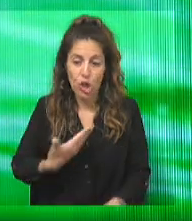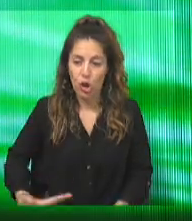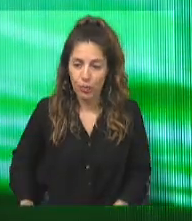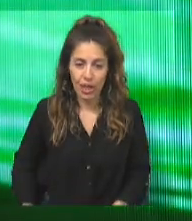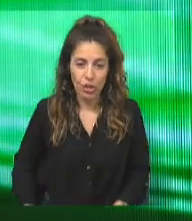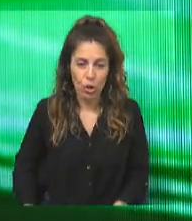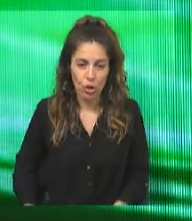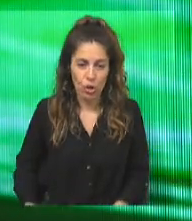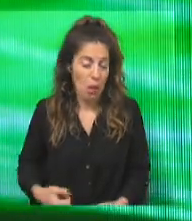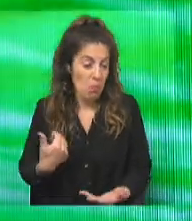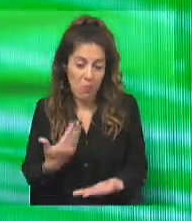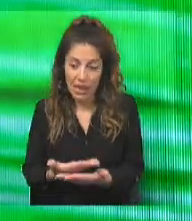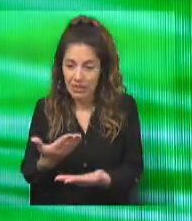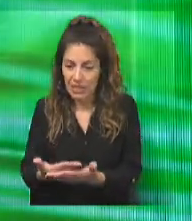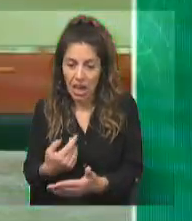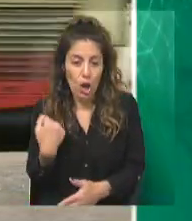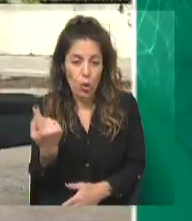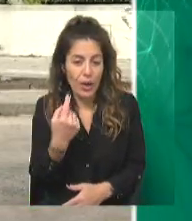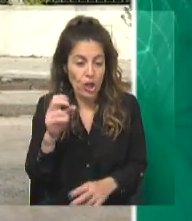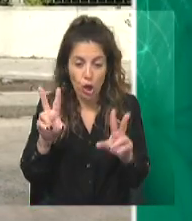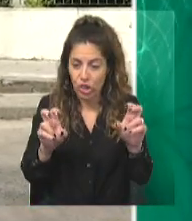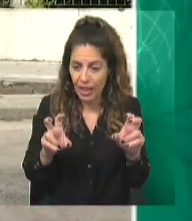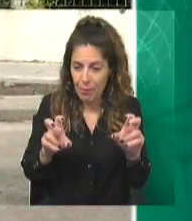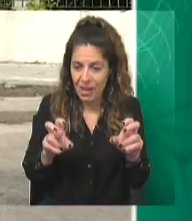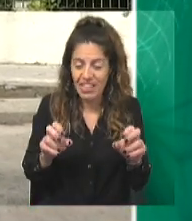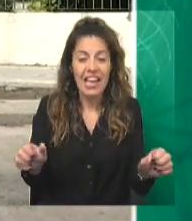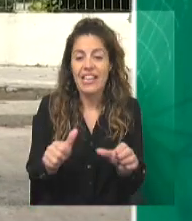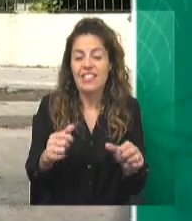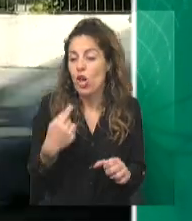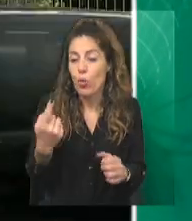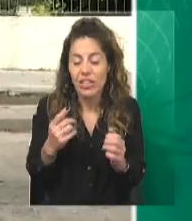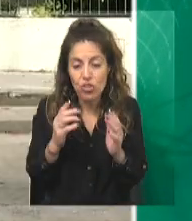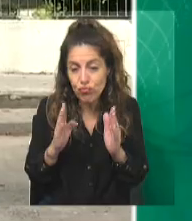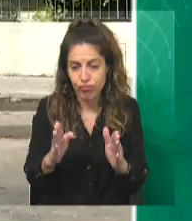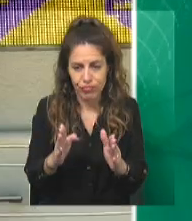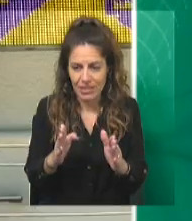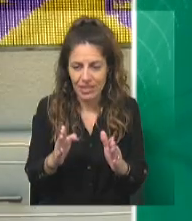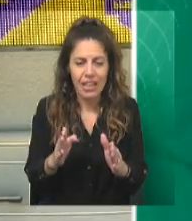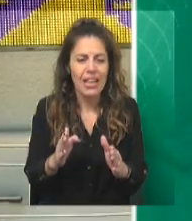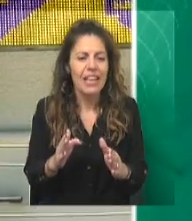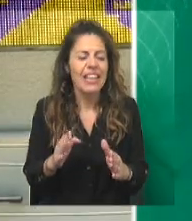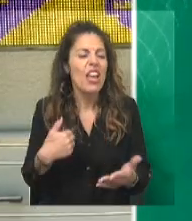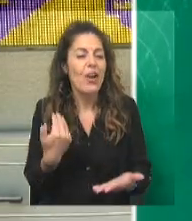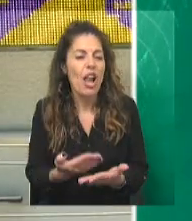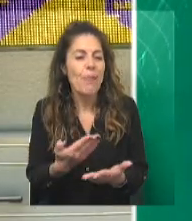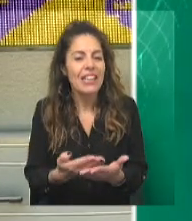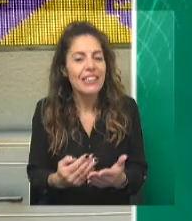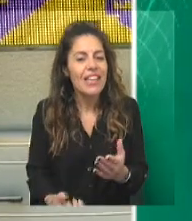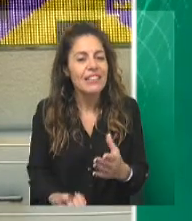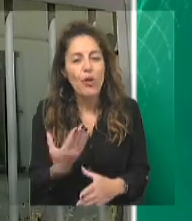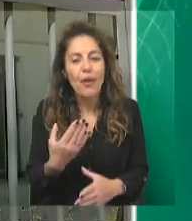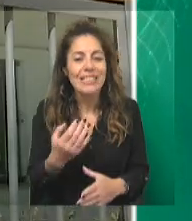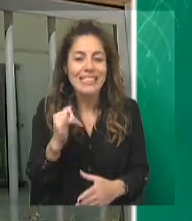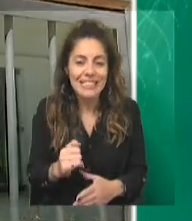eh plantear nuestro nuestros temas y y hacer nuestros énfasis Y qué van a poner en esa nueva si se